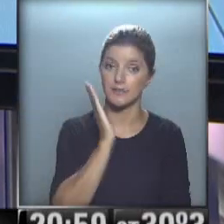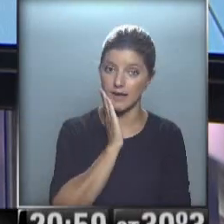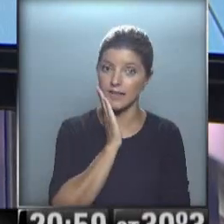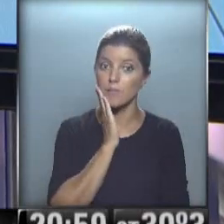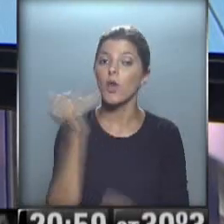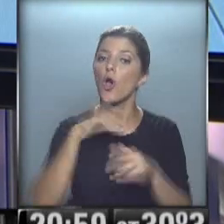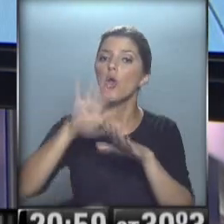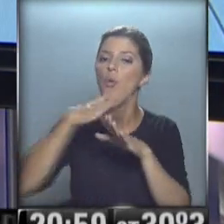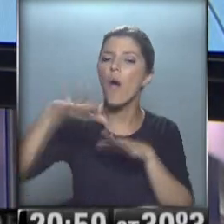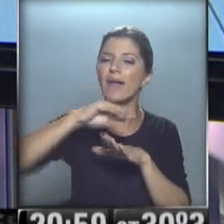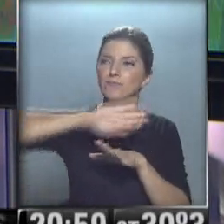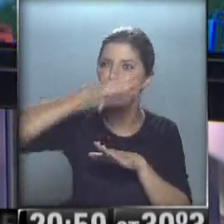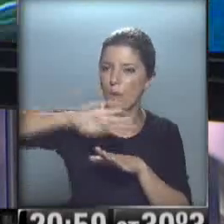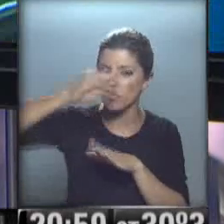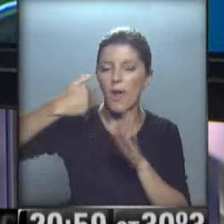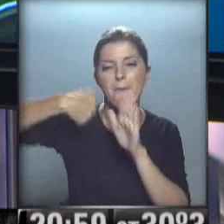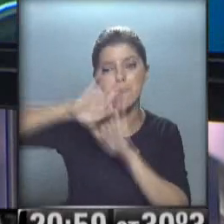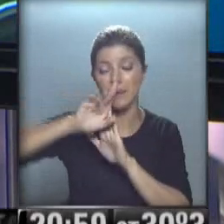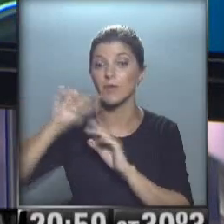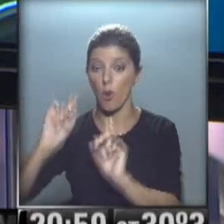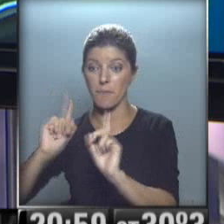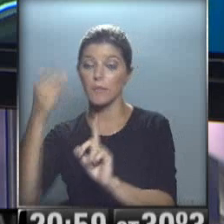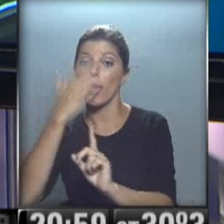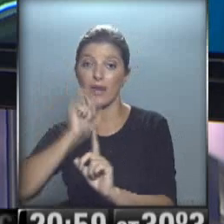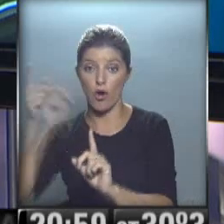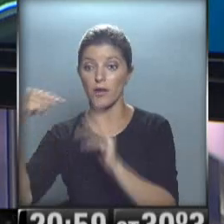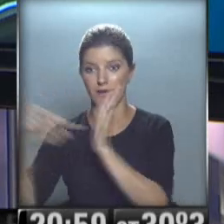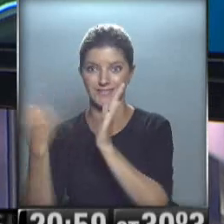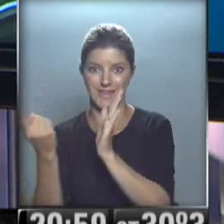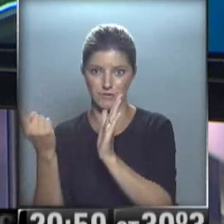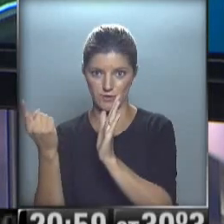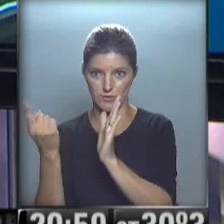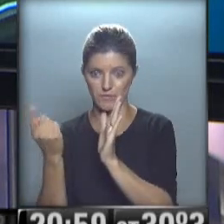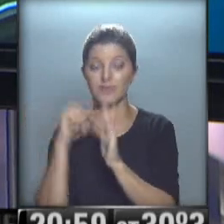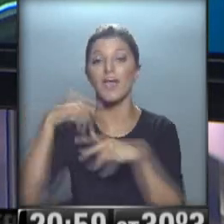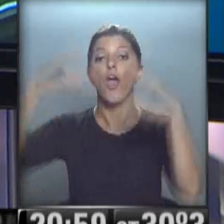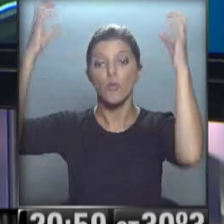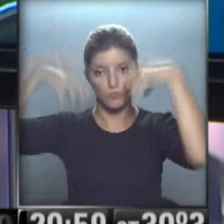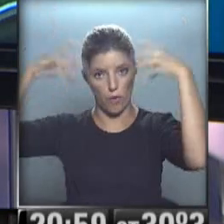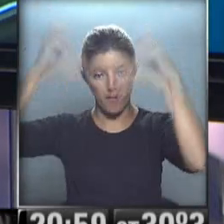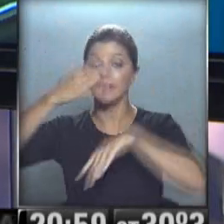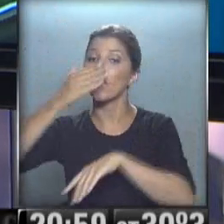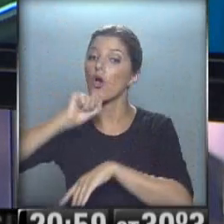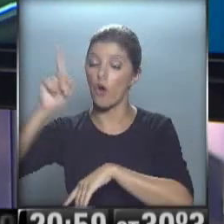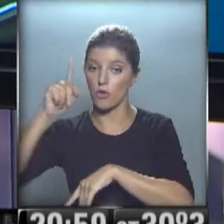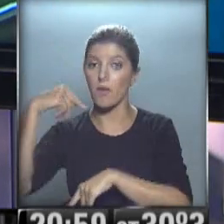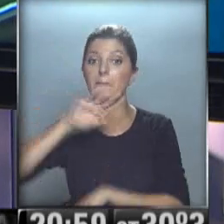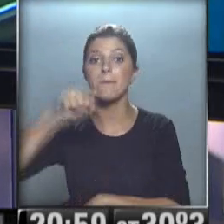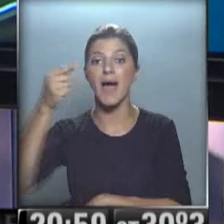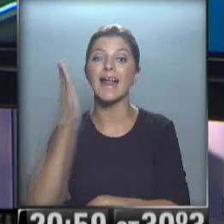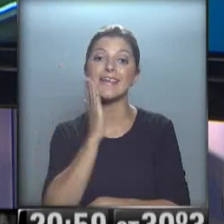zonas serranas principalmente, lo mismo que en Córdoba, y ya pasamos a la zona centro. Tormentas aisladas en Córdoba a partir de la